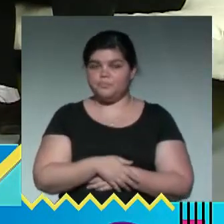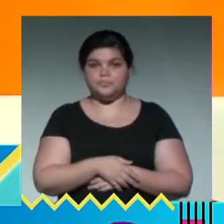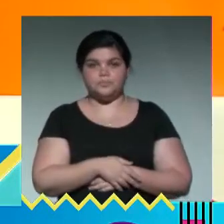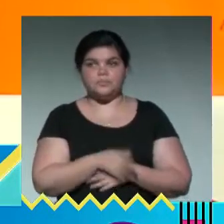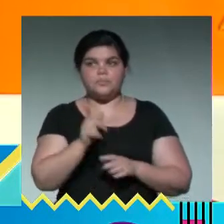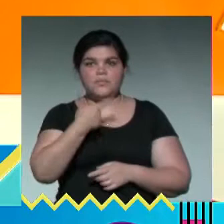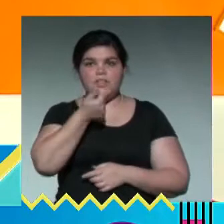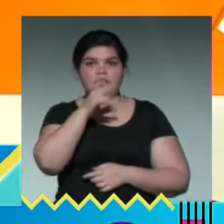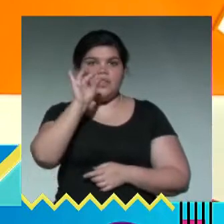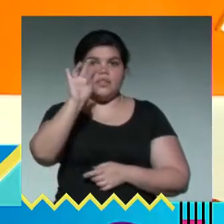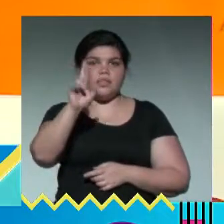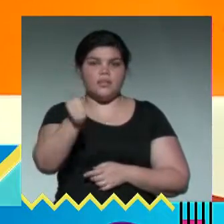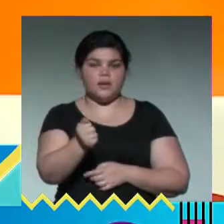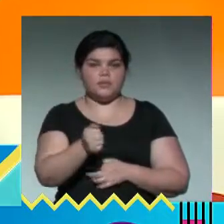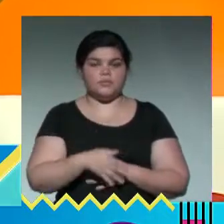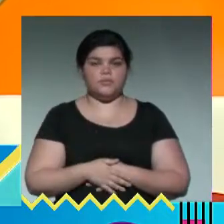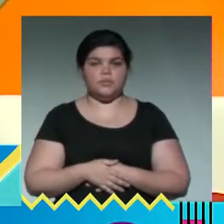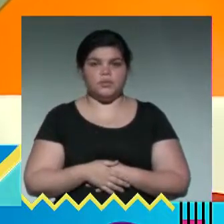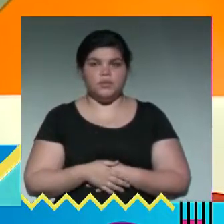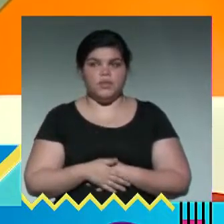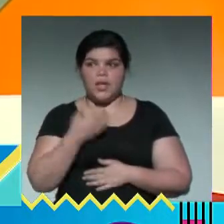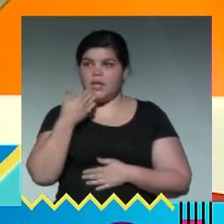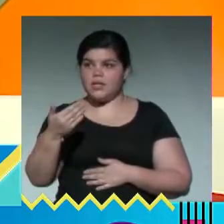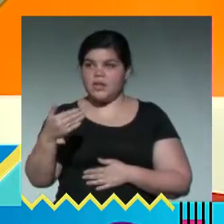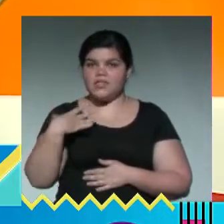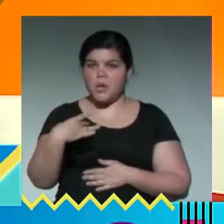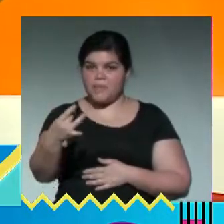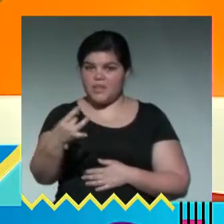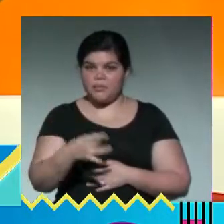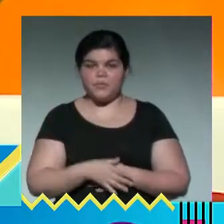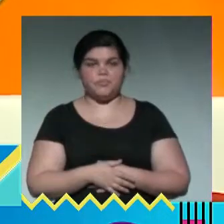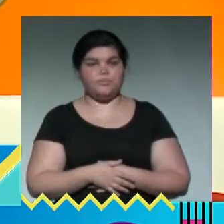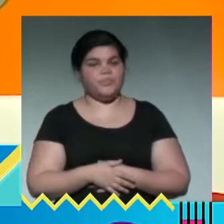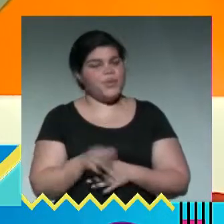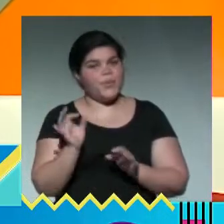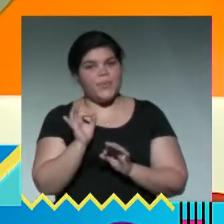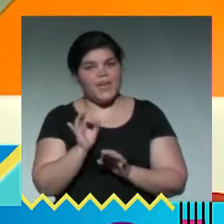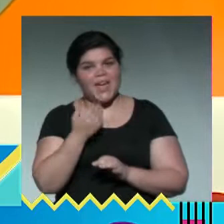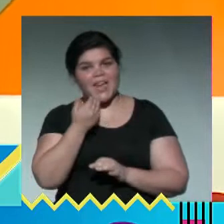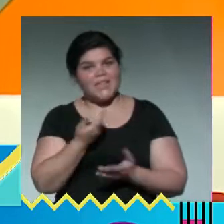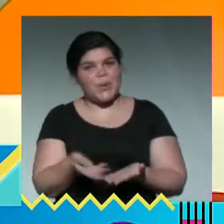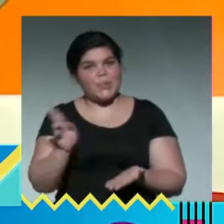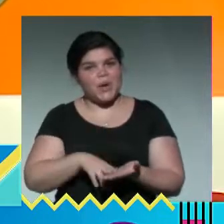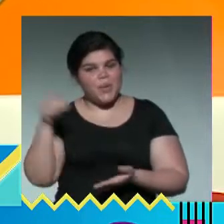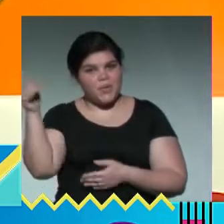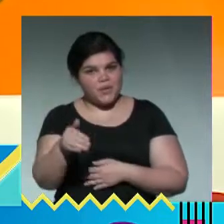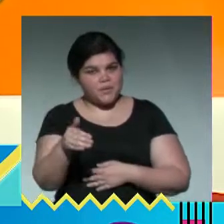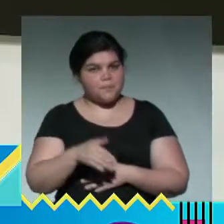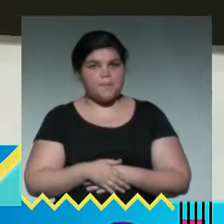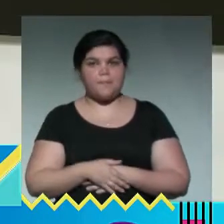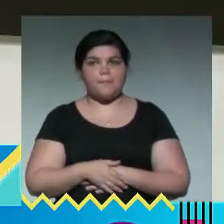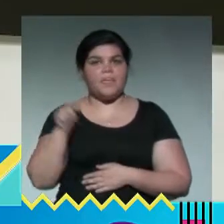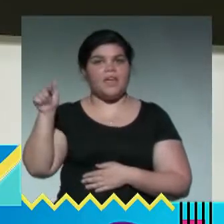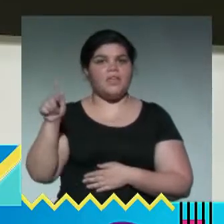Sandra Pérez Estocco. Muchas gracias, Sandra. Muchas gracias por la invitación. No, de nada. Gracias por estar nuevamente aquí. Les recuerdo, ella